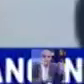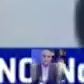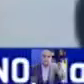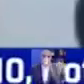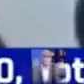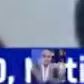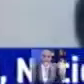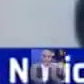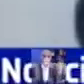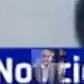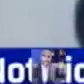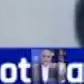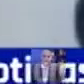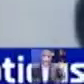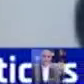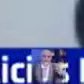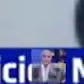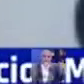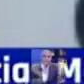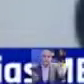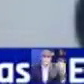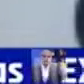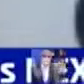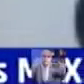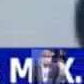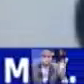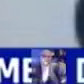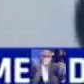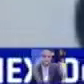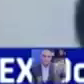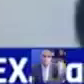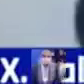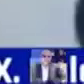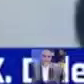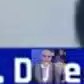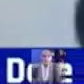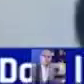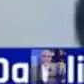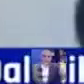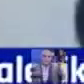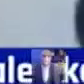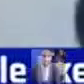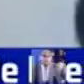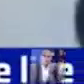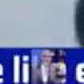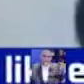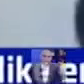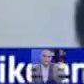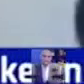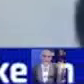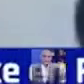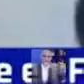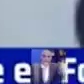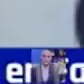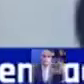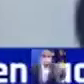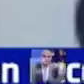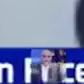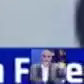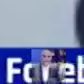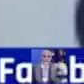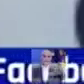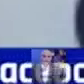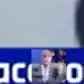gente lo tiene que saber, hay que quitarle la máscara a todos esos personajes aviesos que no están a favor, insisto,